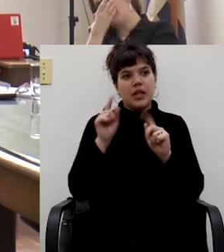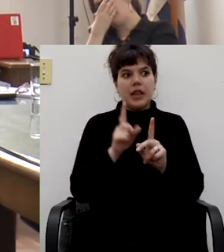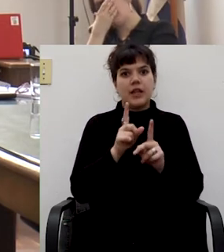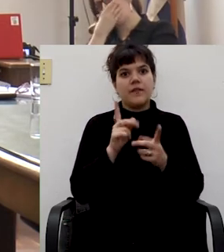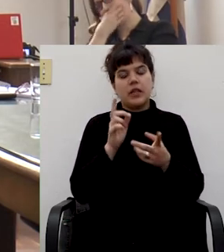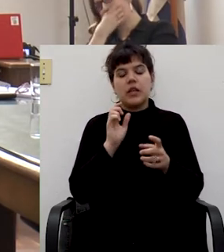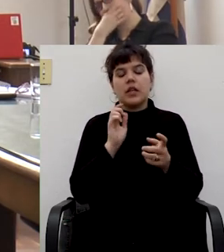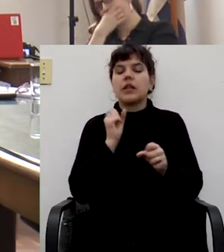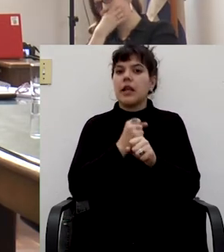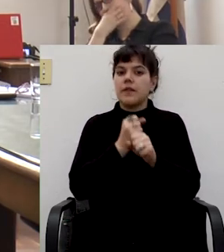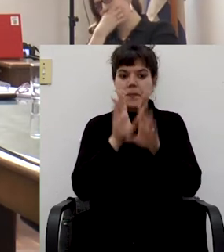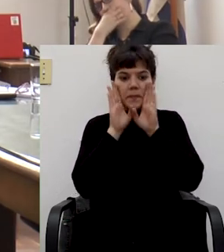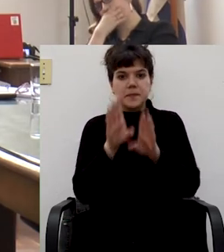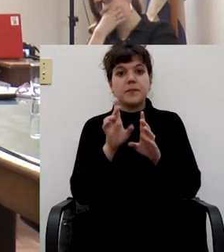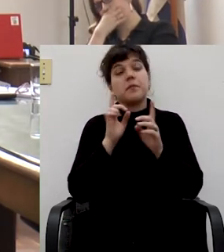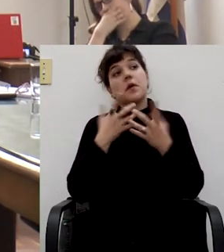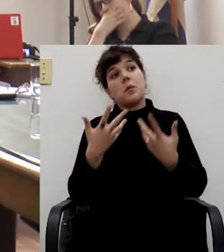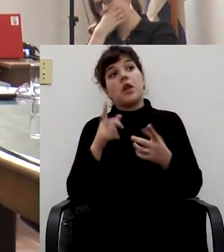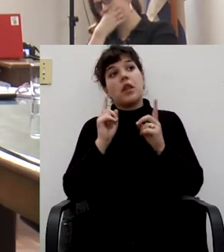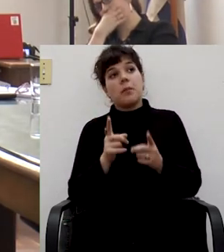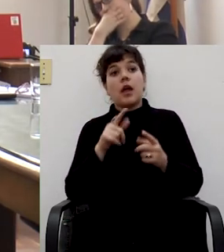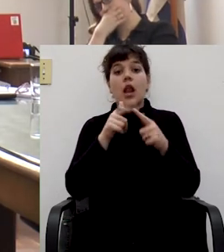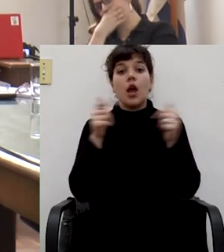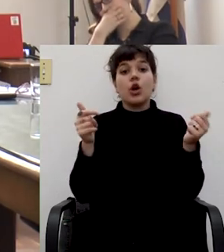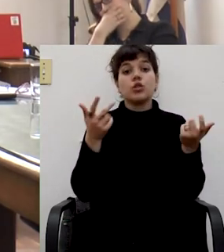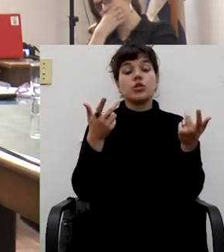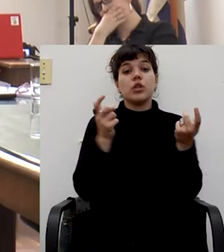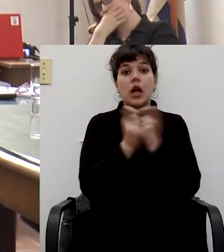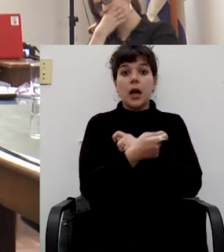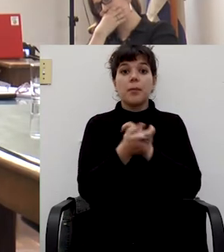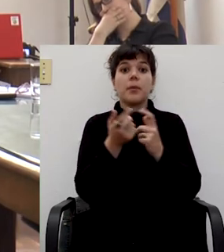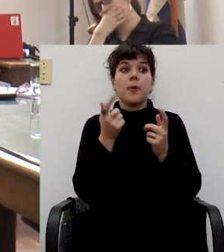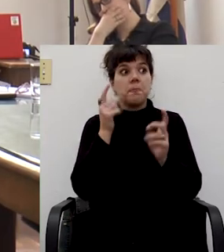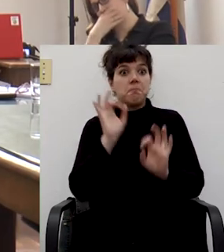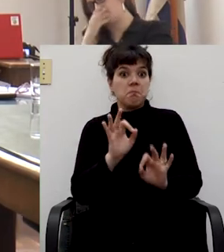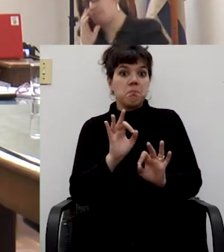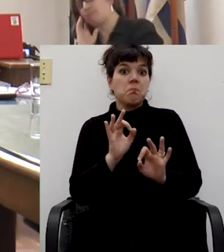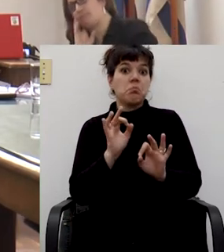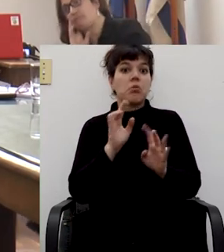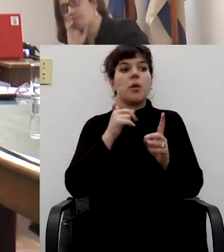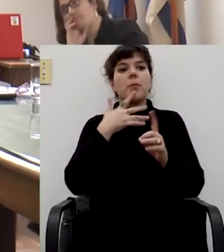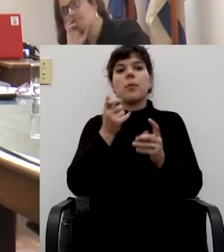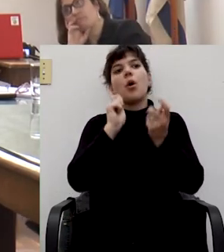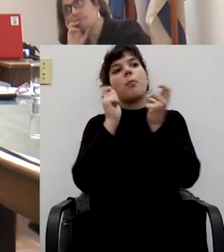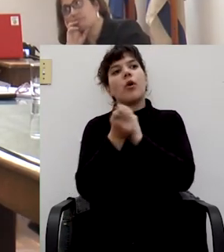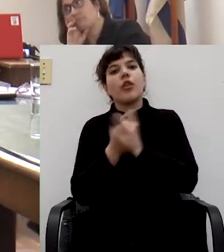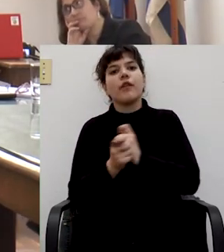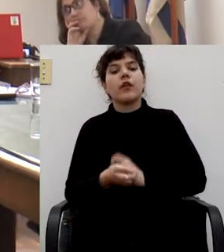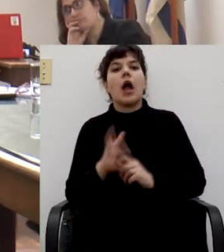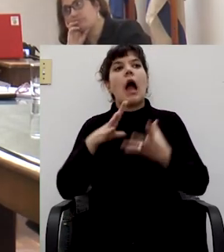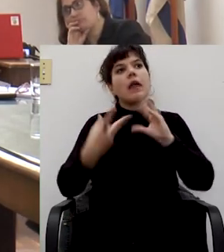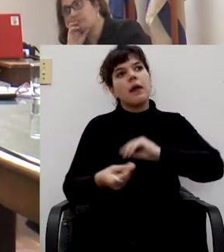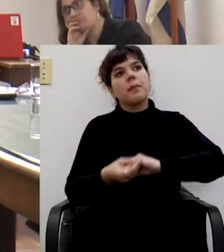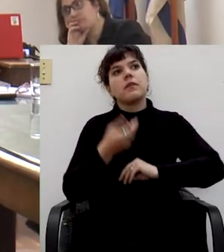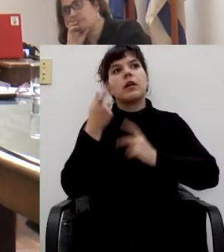que trabajar. Y bueno, después los ajustes razonables, lo que hablaba hoy de las modificaciones y adaptaciones necesarias